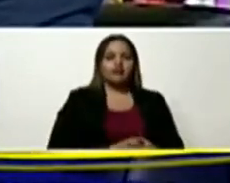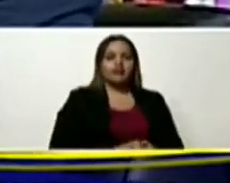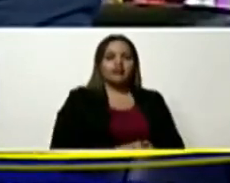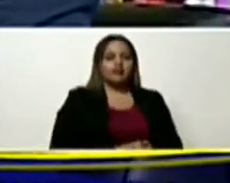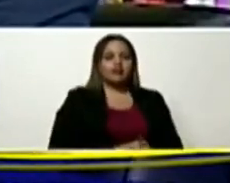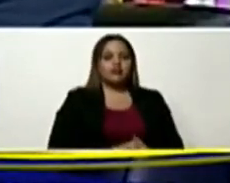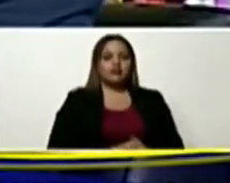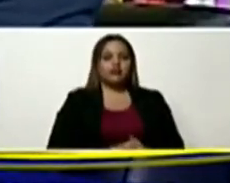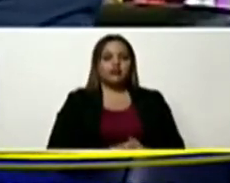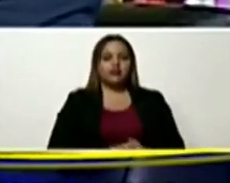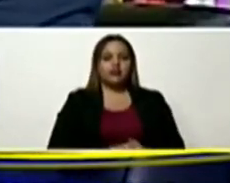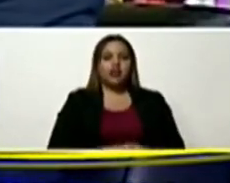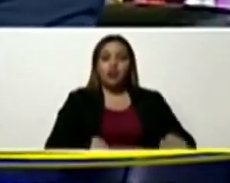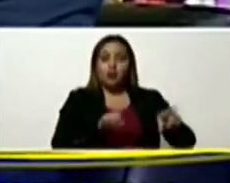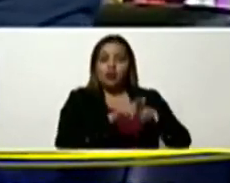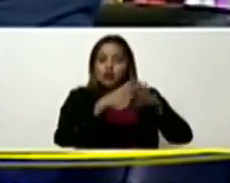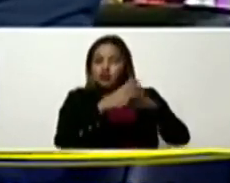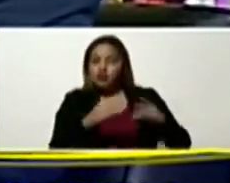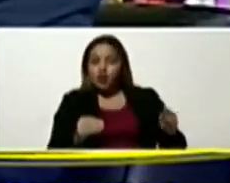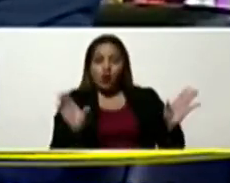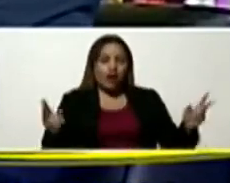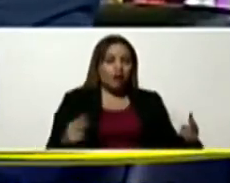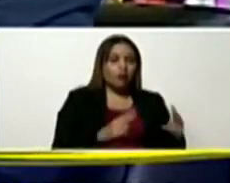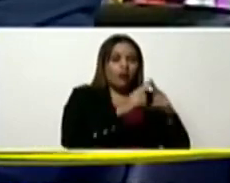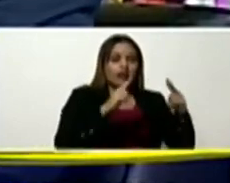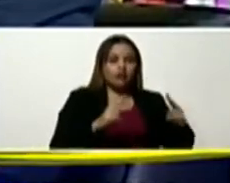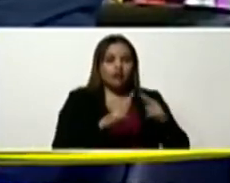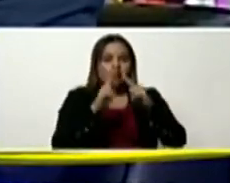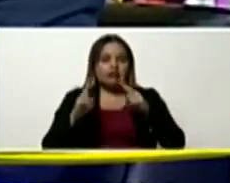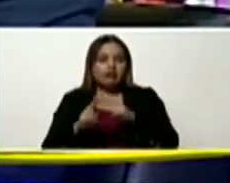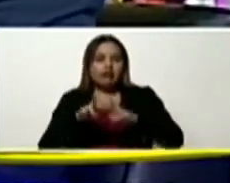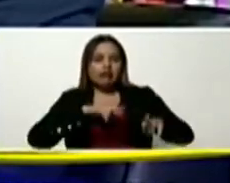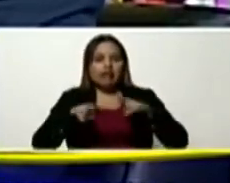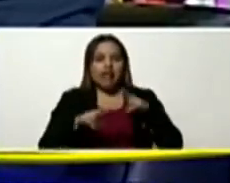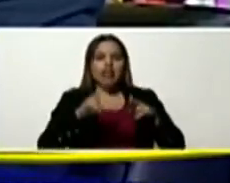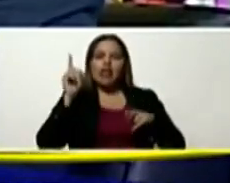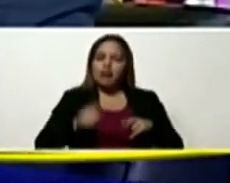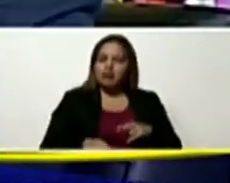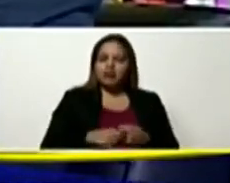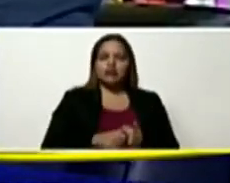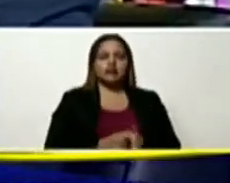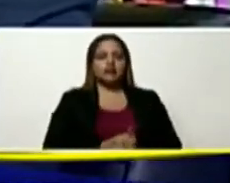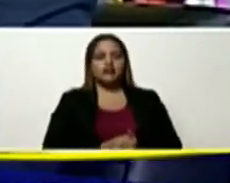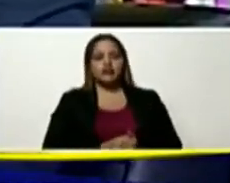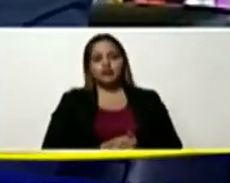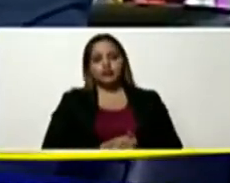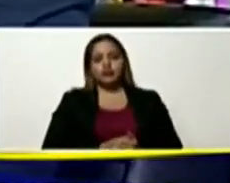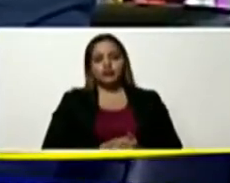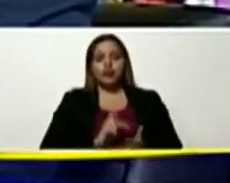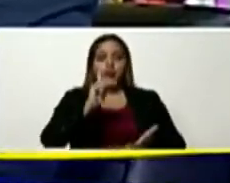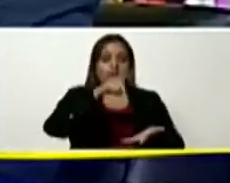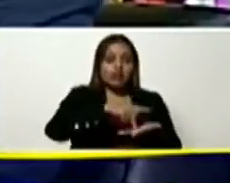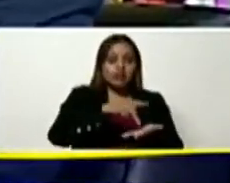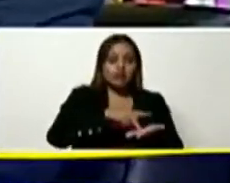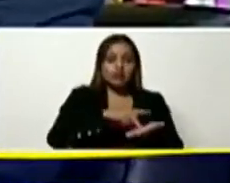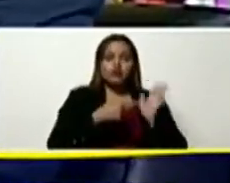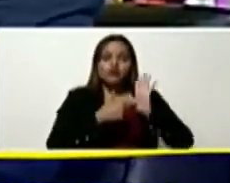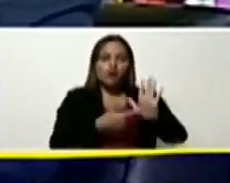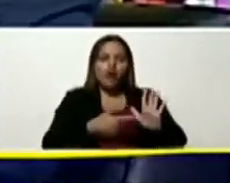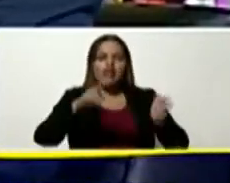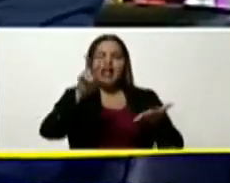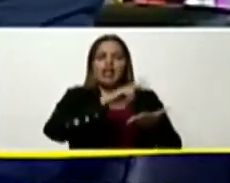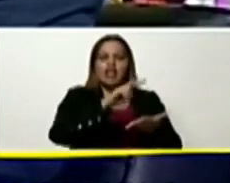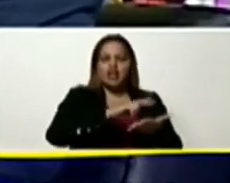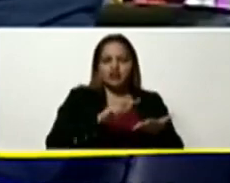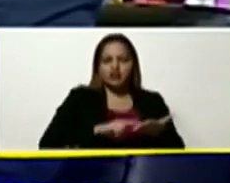como tenemos todos estos seminarios que son de orden académico, tendremos también presentaciones de libros,